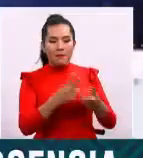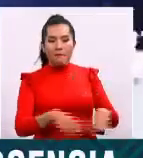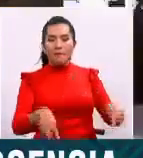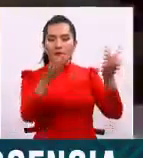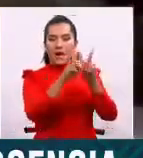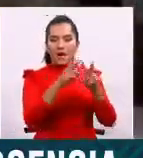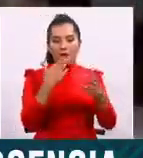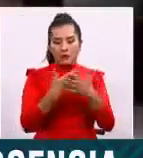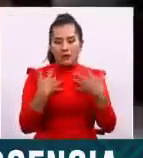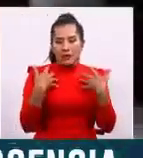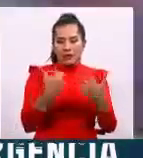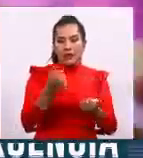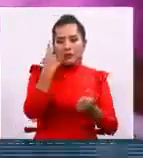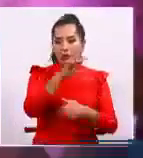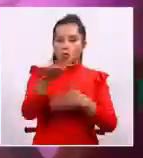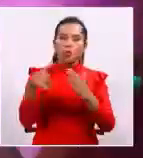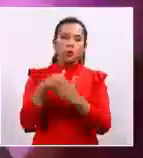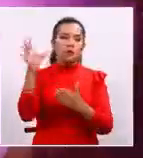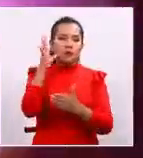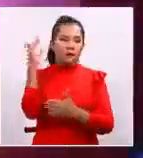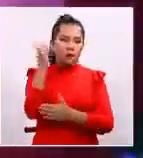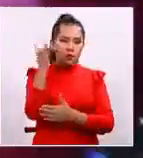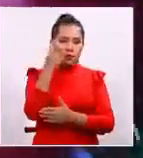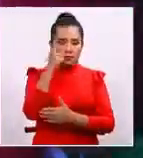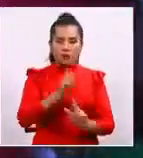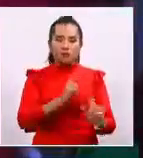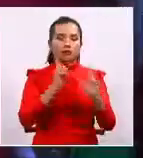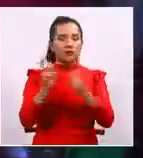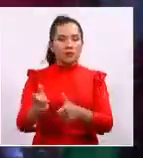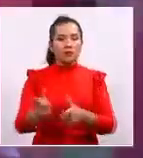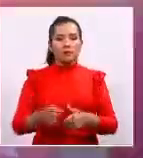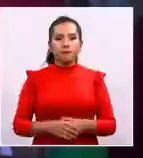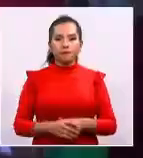madres bolivianas en el proceso del subsidio nacional de lactancia.